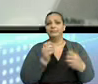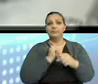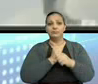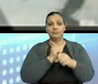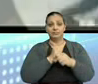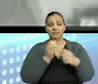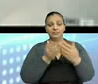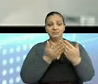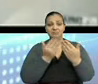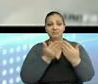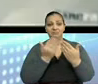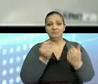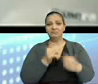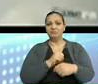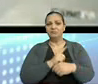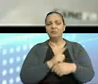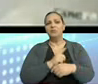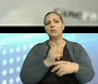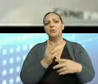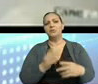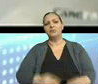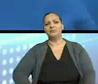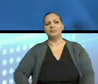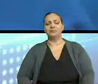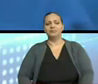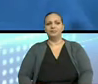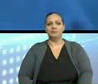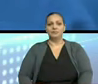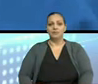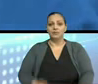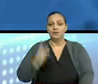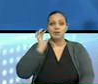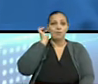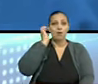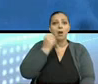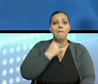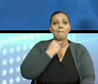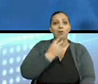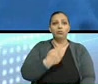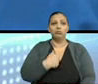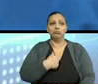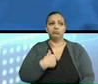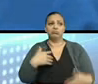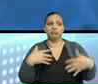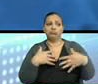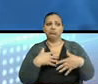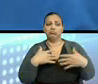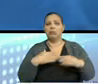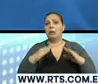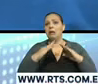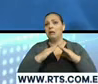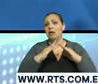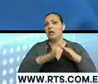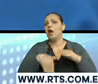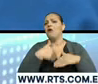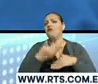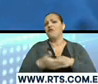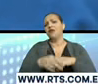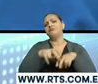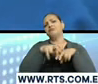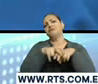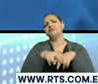hasta pierdan la vida. Ahí está la señora, dice, nosotros tenemos que quedarnos encerrados. Claro, es verdad. Tiene toda la razón la